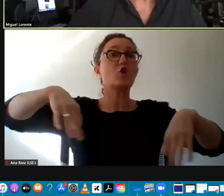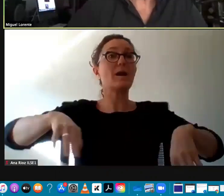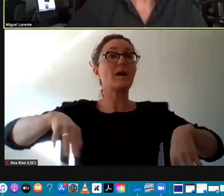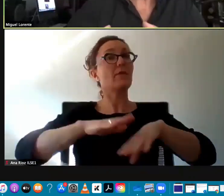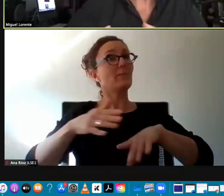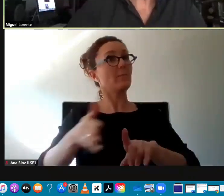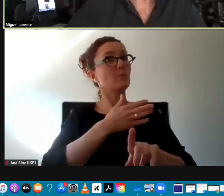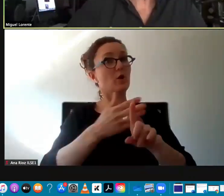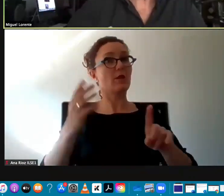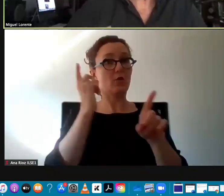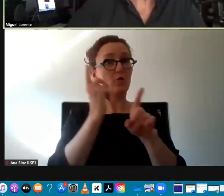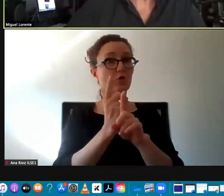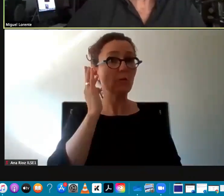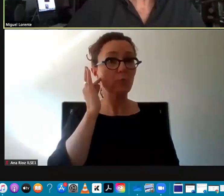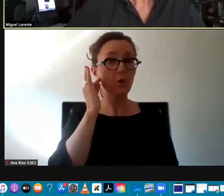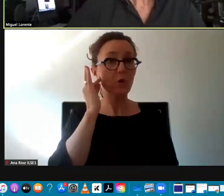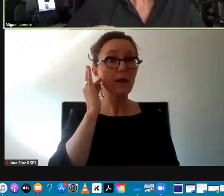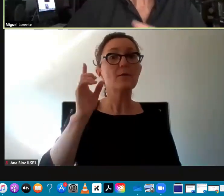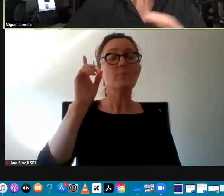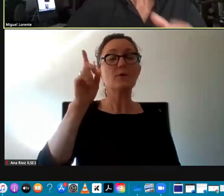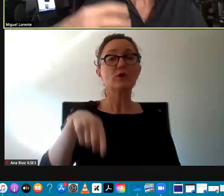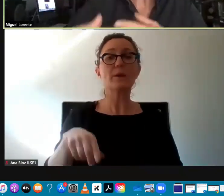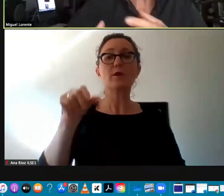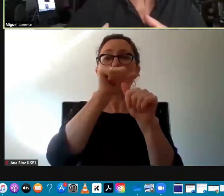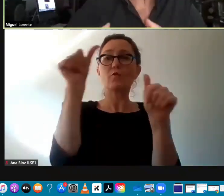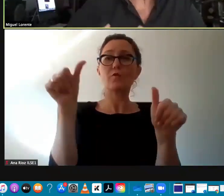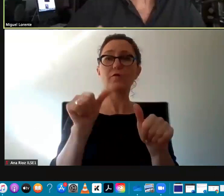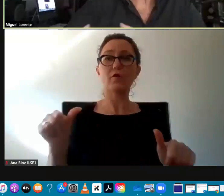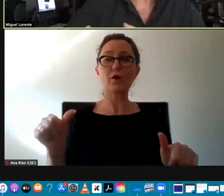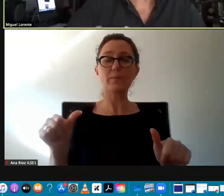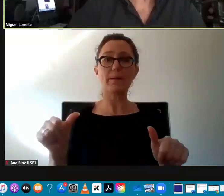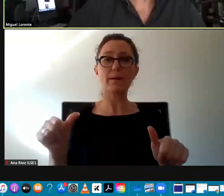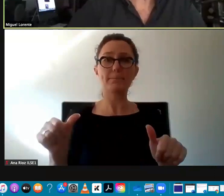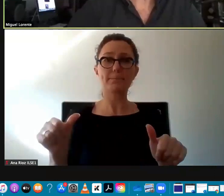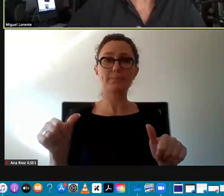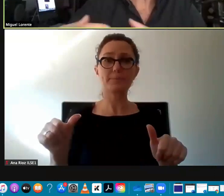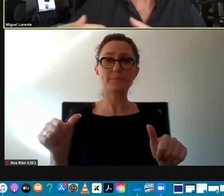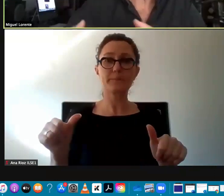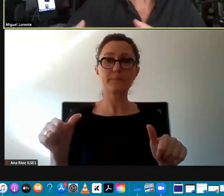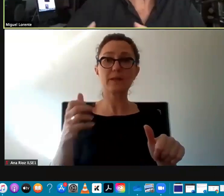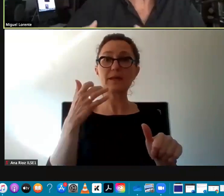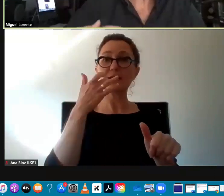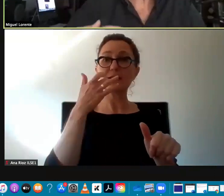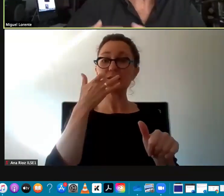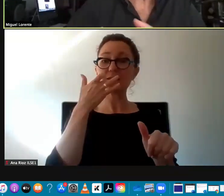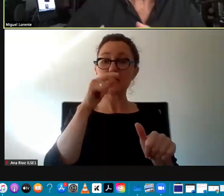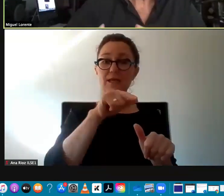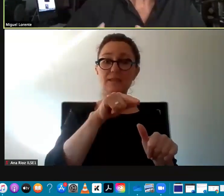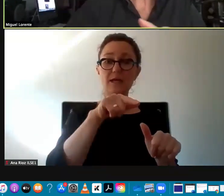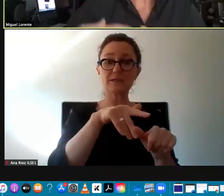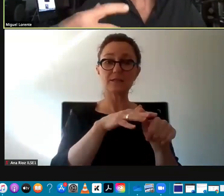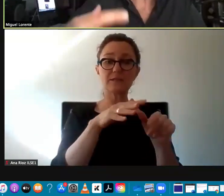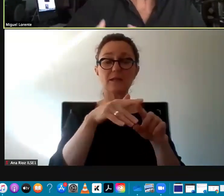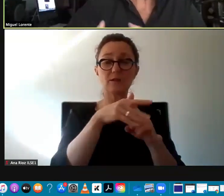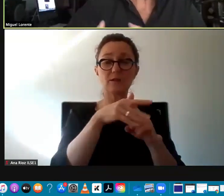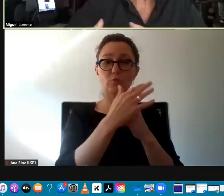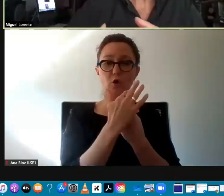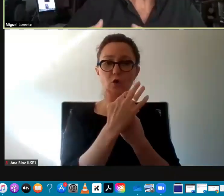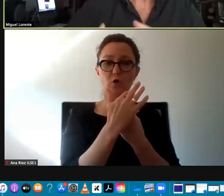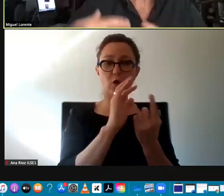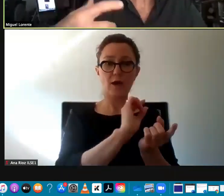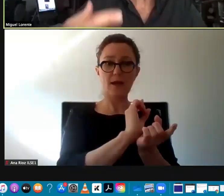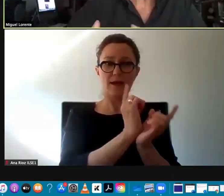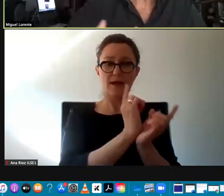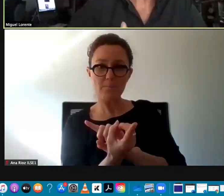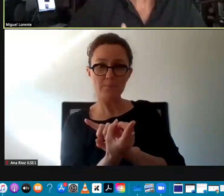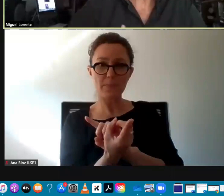como una forma de responder cuando ese orden se ha alterado, ¿no? Esa idea de corregir